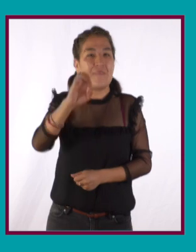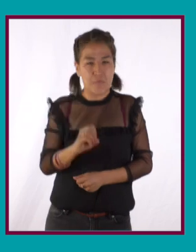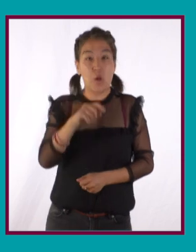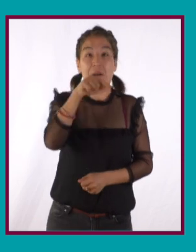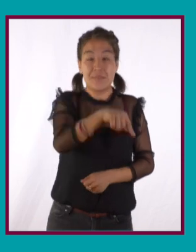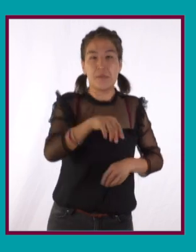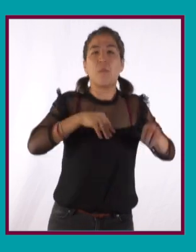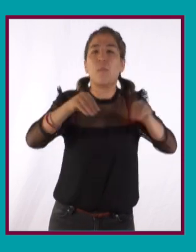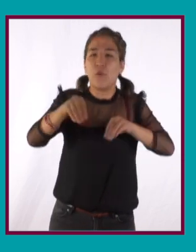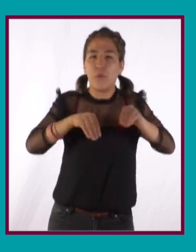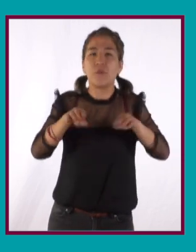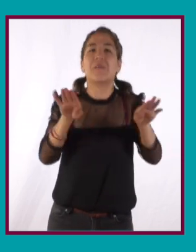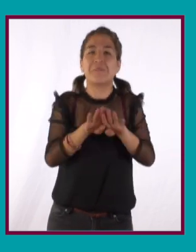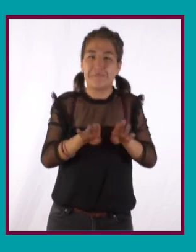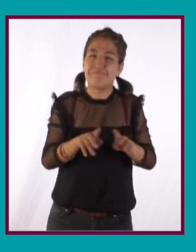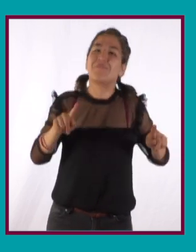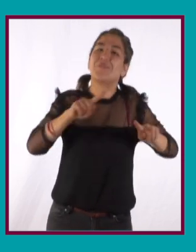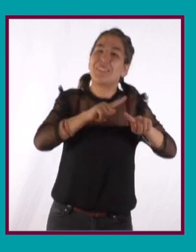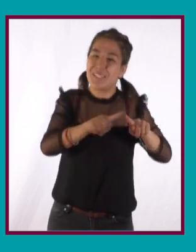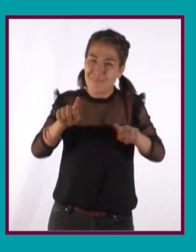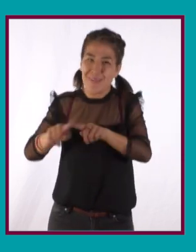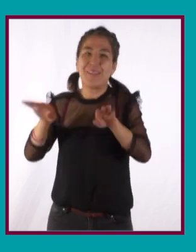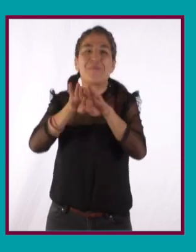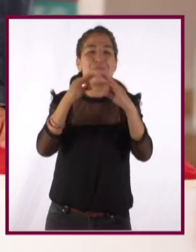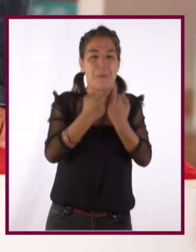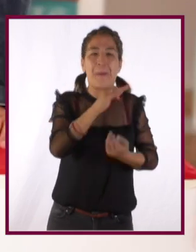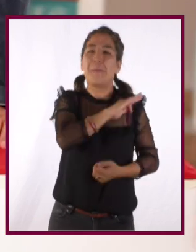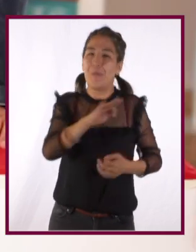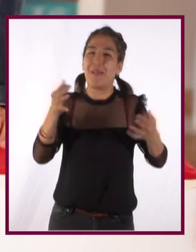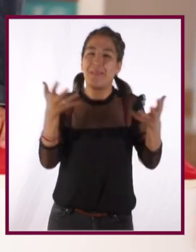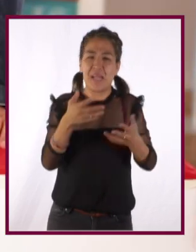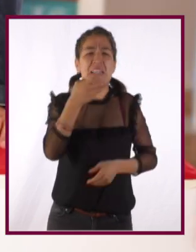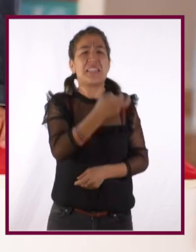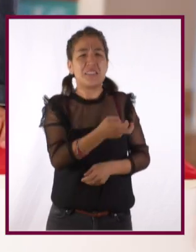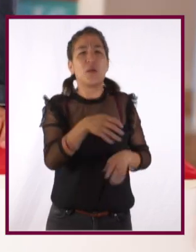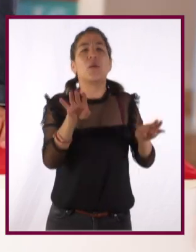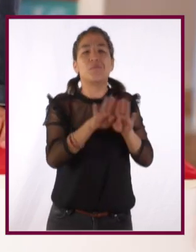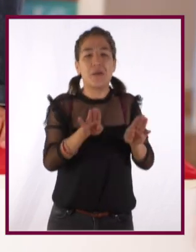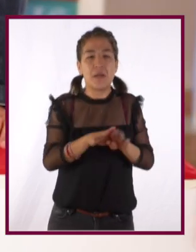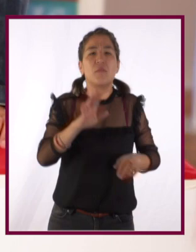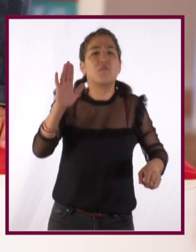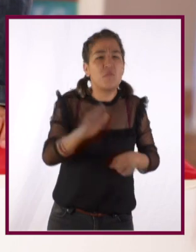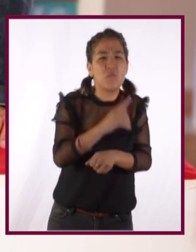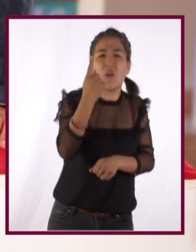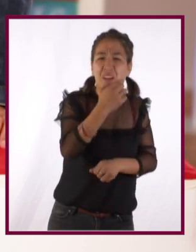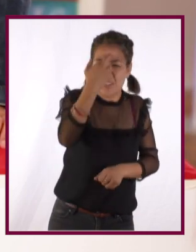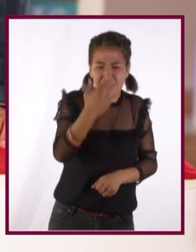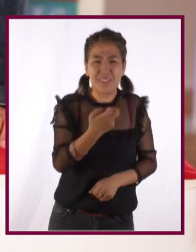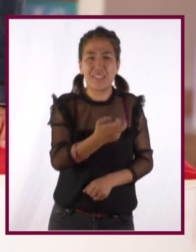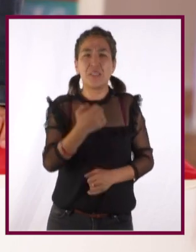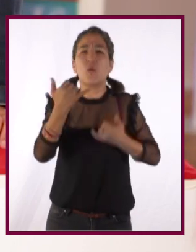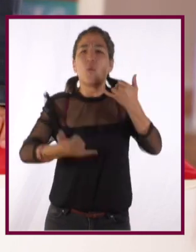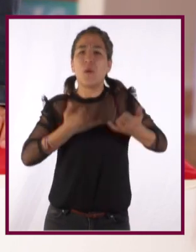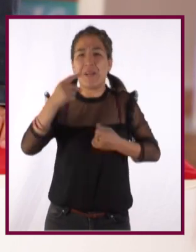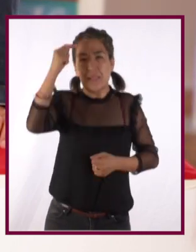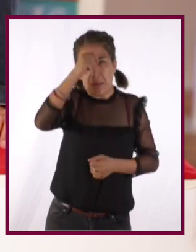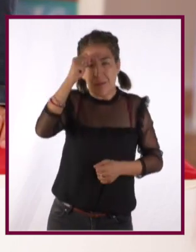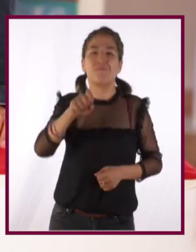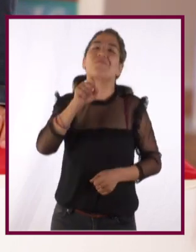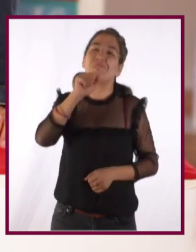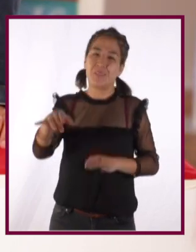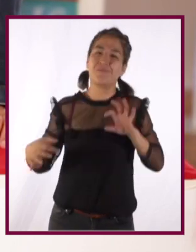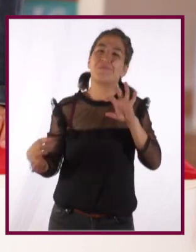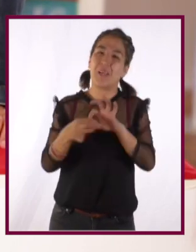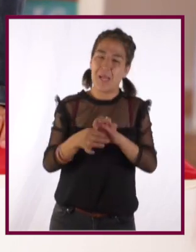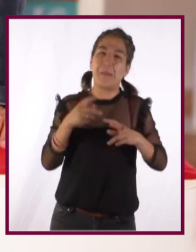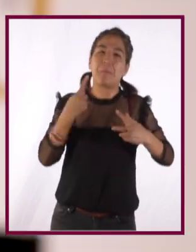con cada movimiento o nodo se abren posibilidades nuevas, ¿no? Esta situación deja claro el por qué la teoría de juegos es empleada por